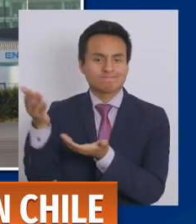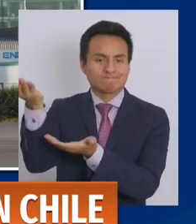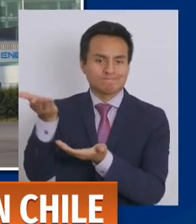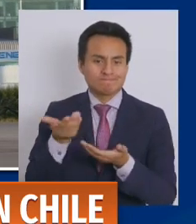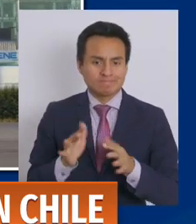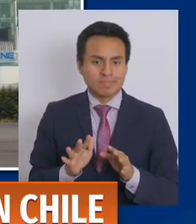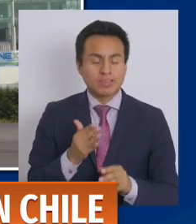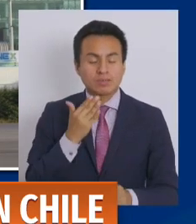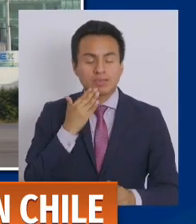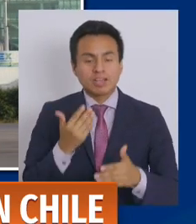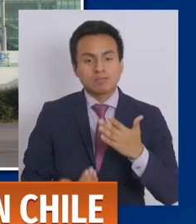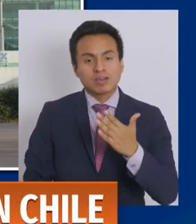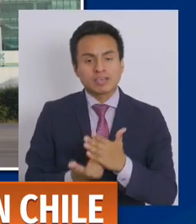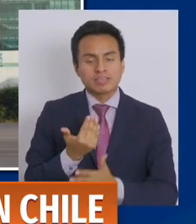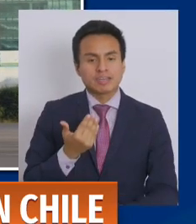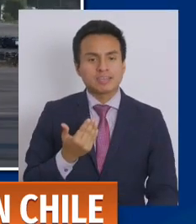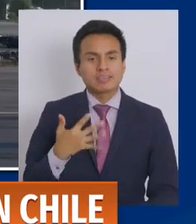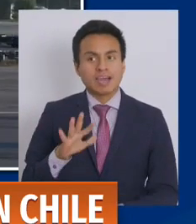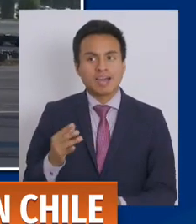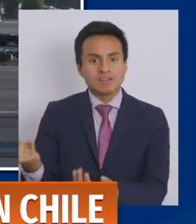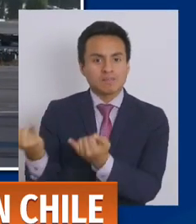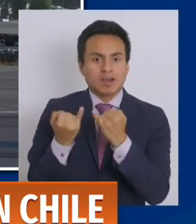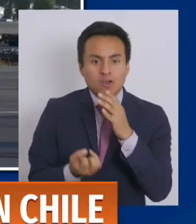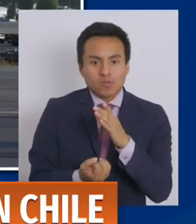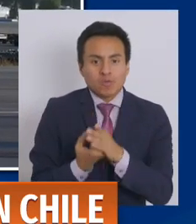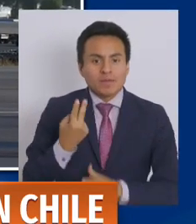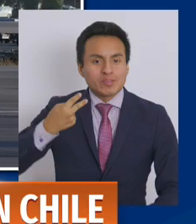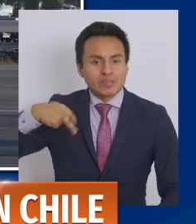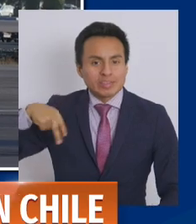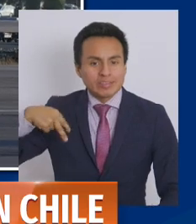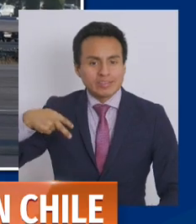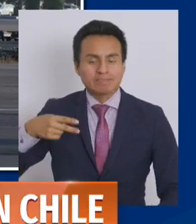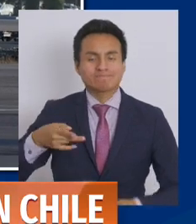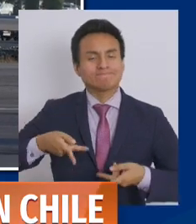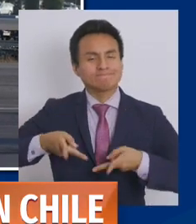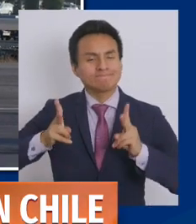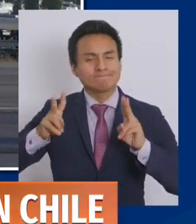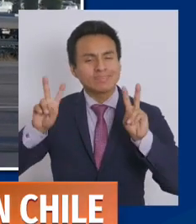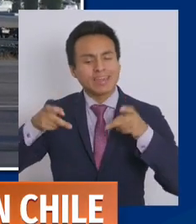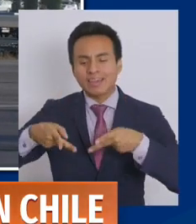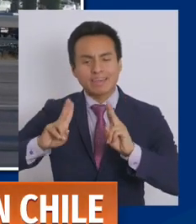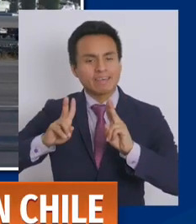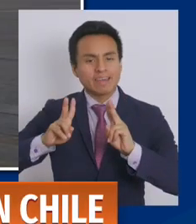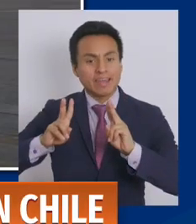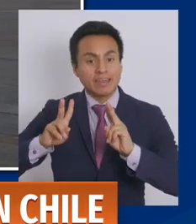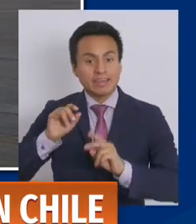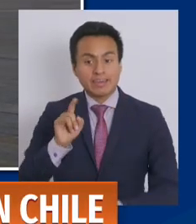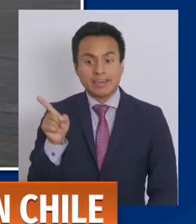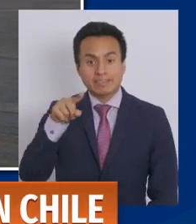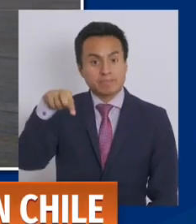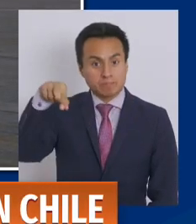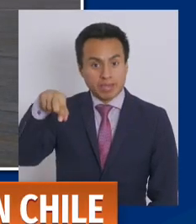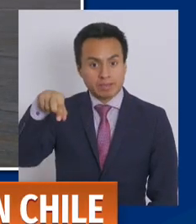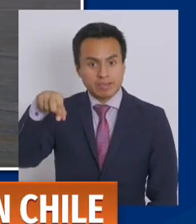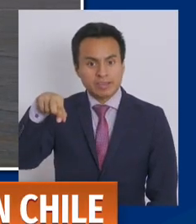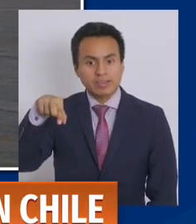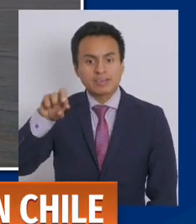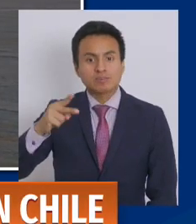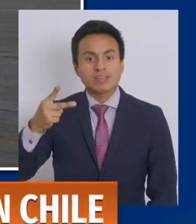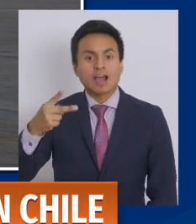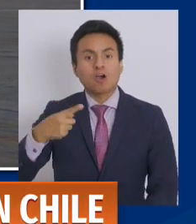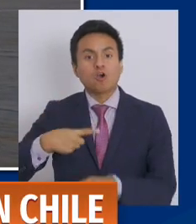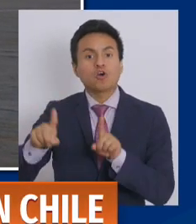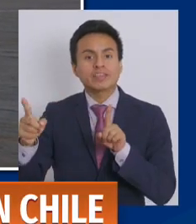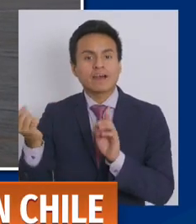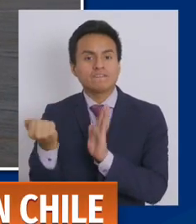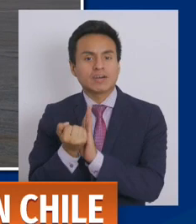mañana, entonces nos enteramos de otra buena noticia, que es la autorización por parte del ISP de la utilización de una segunda